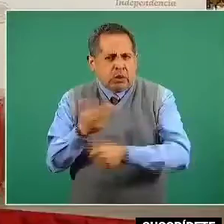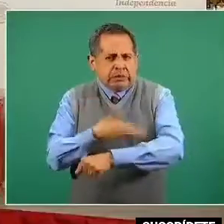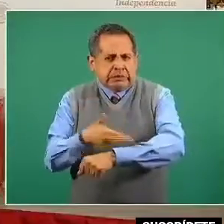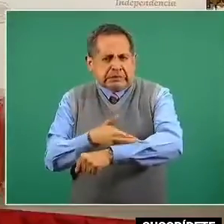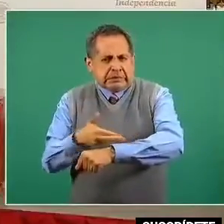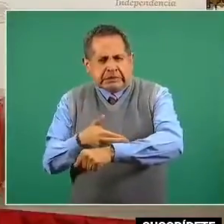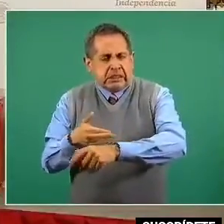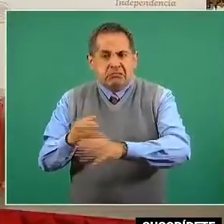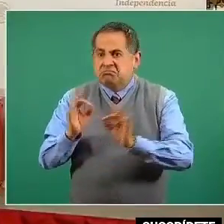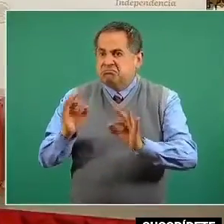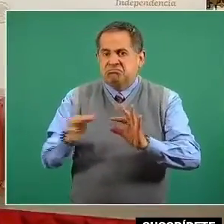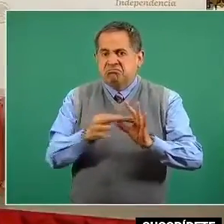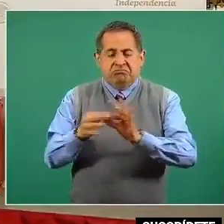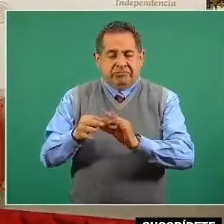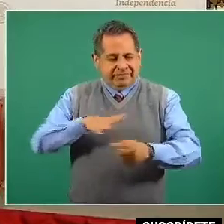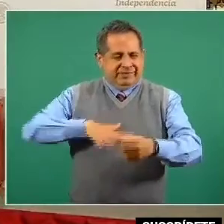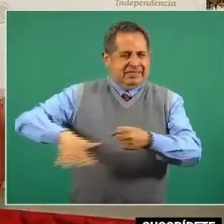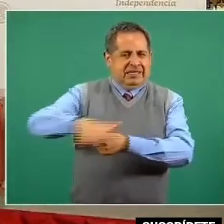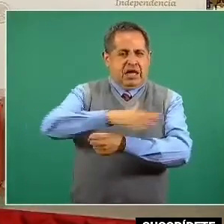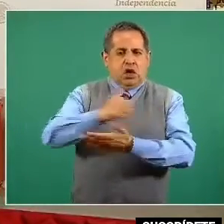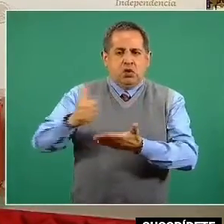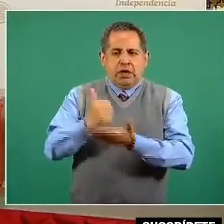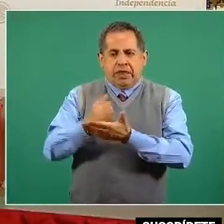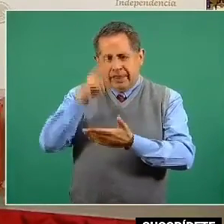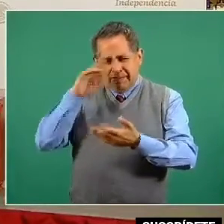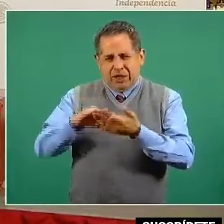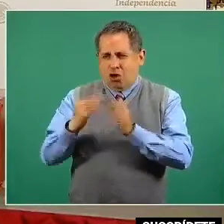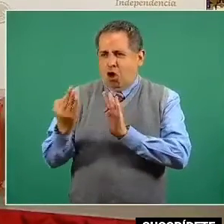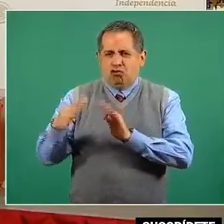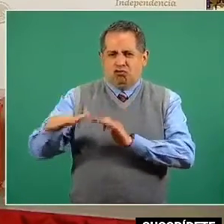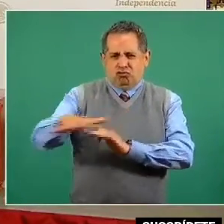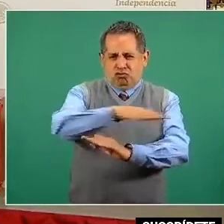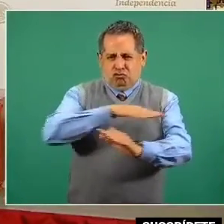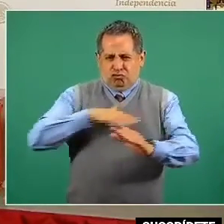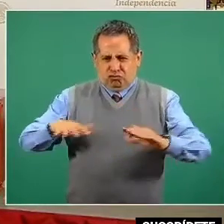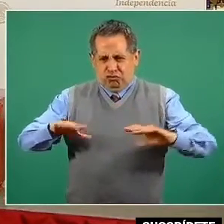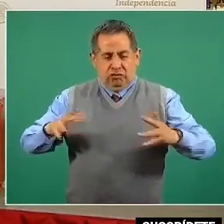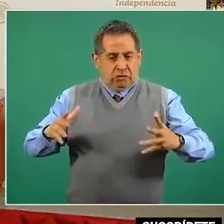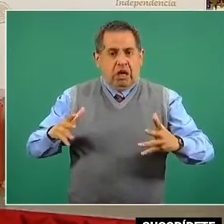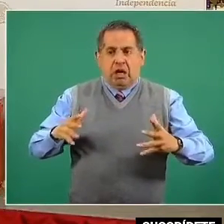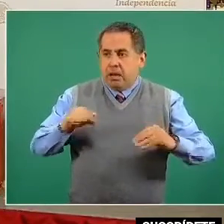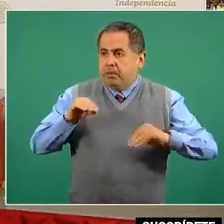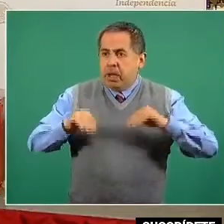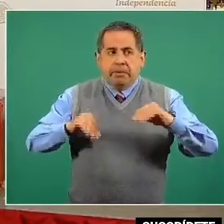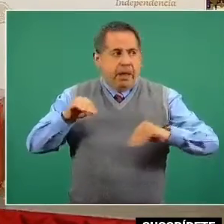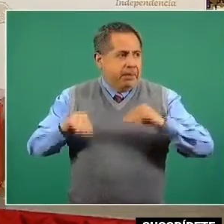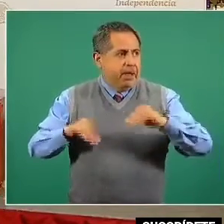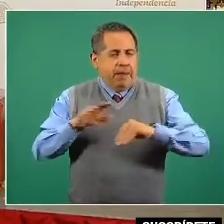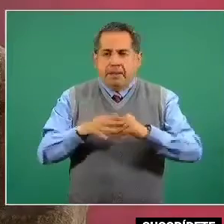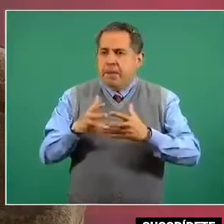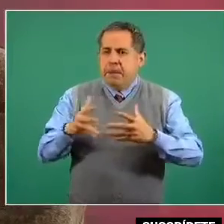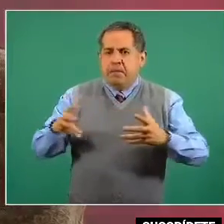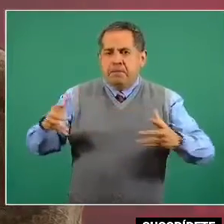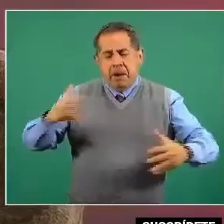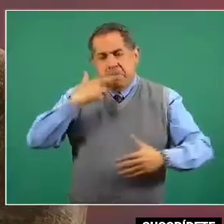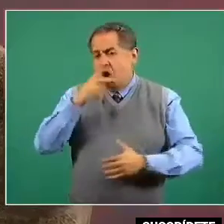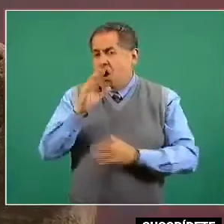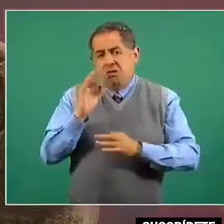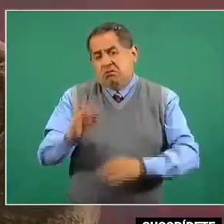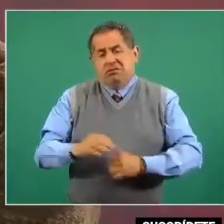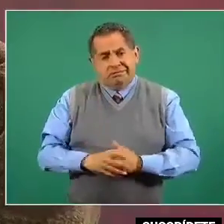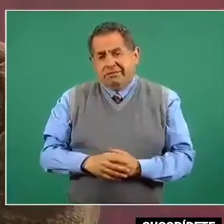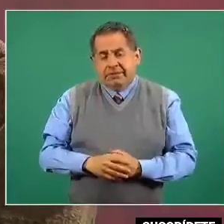muy coordinadamente en el Valle de México para ir logrando la expansión de capacidades. En un momento